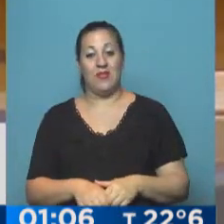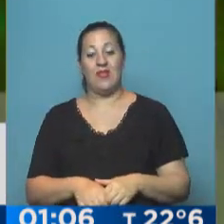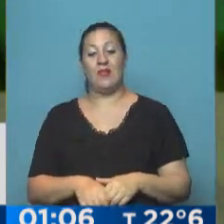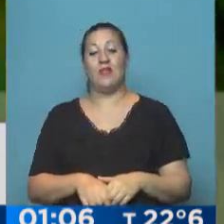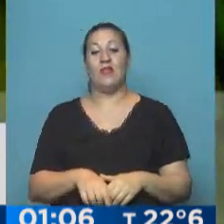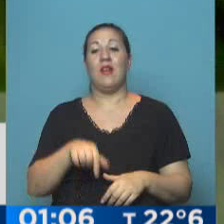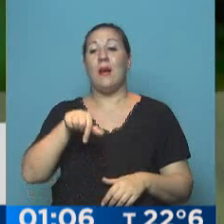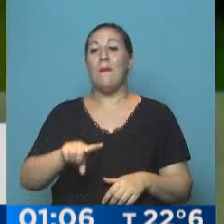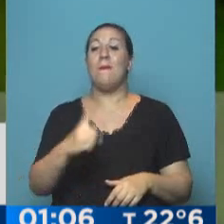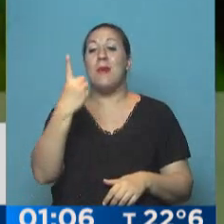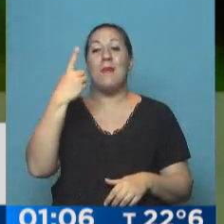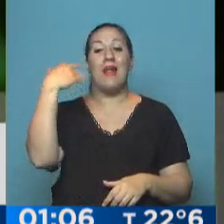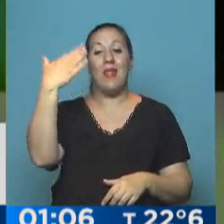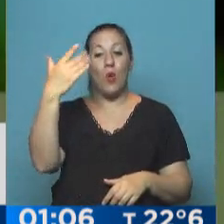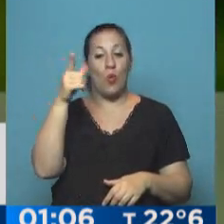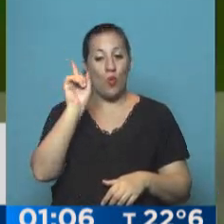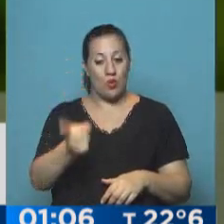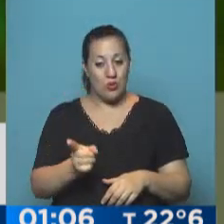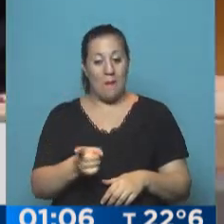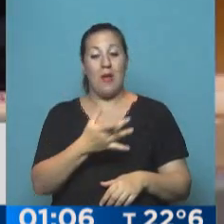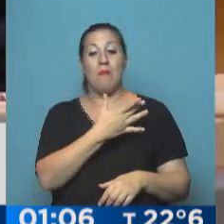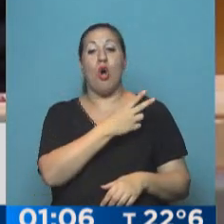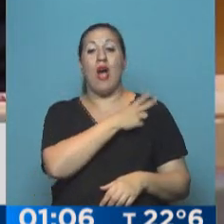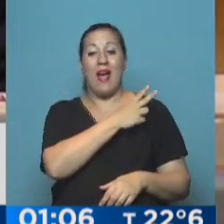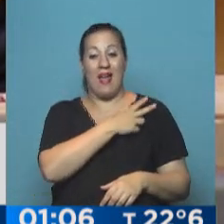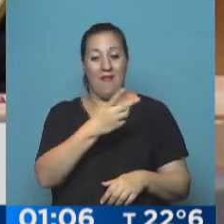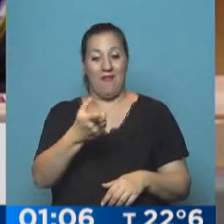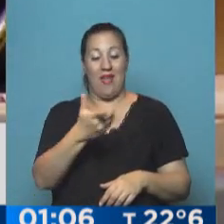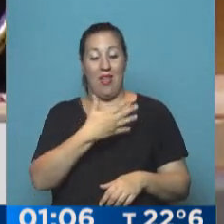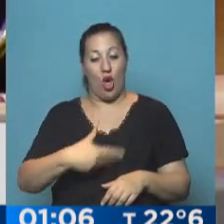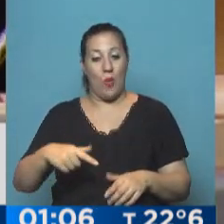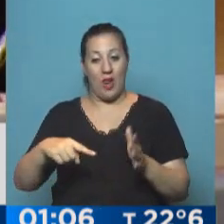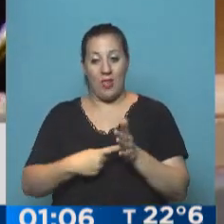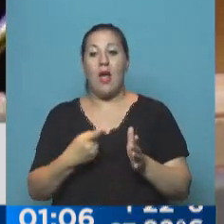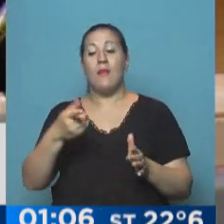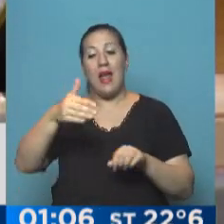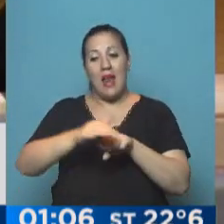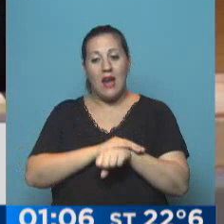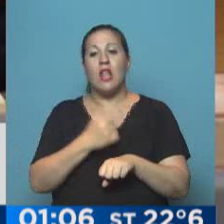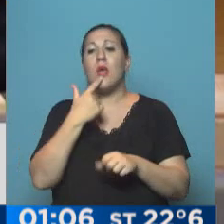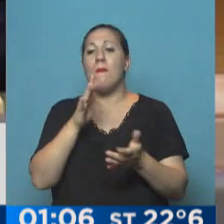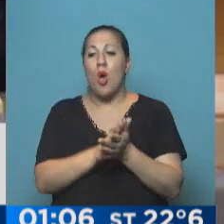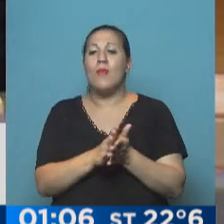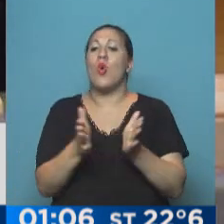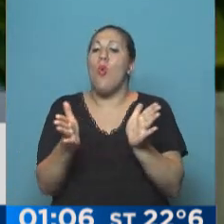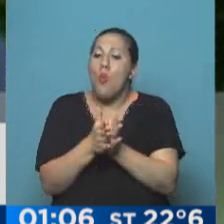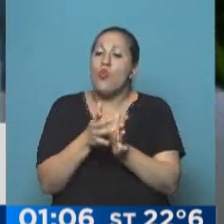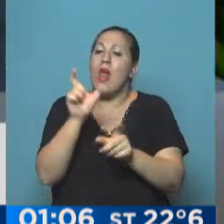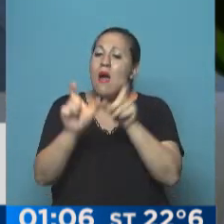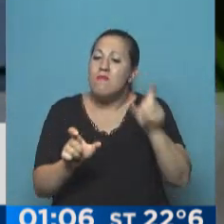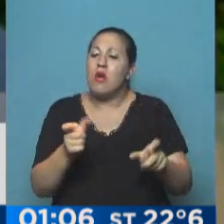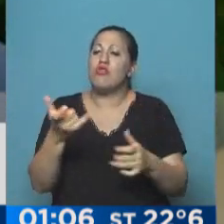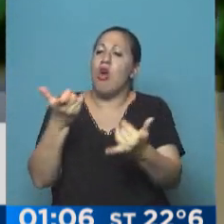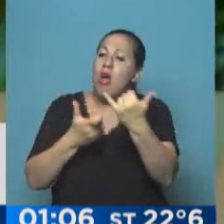su primer discurso oficial al frente del Ejecutivo de la ciudad, Rodríguez Larreta prometió seguir cerca de la gente, escuchando a todos,